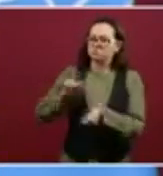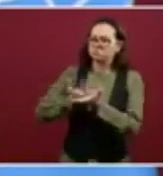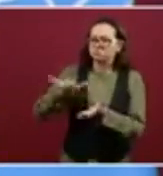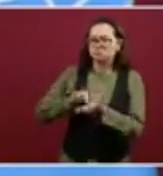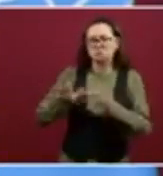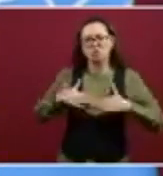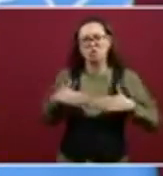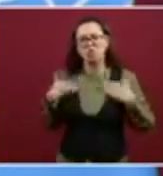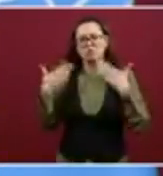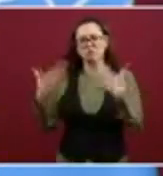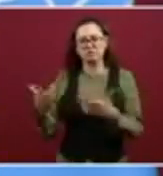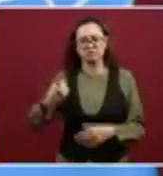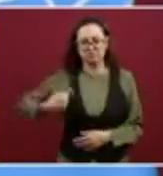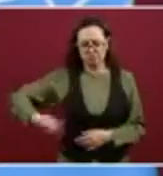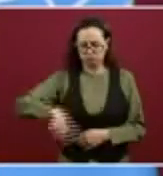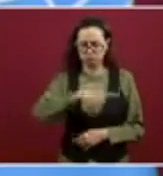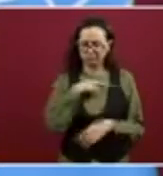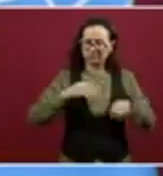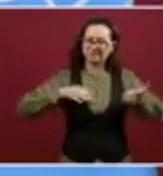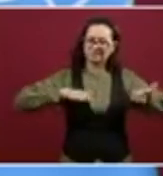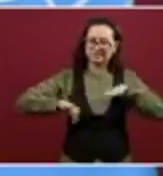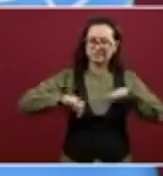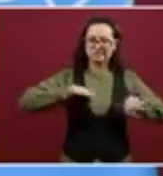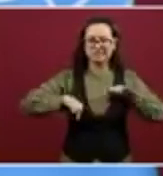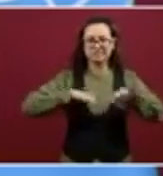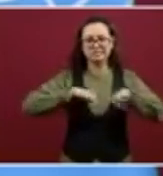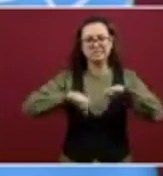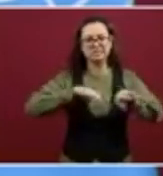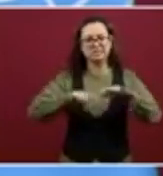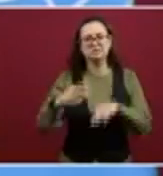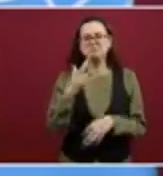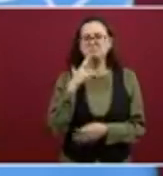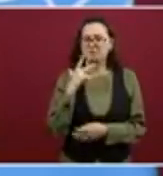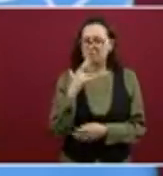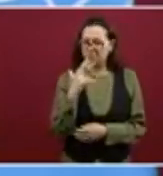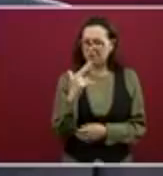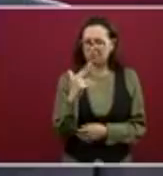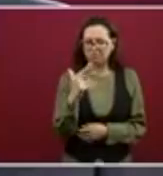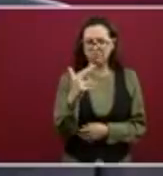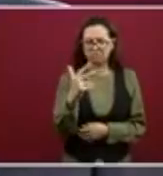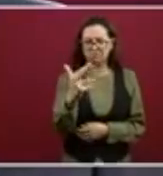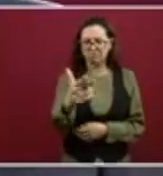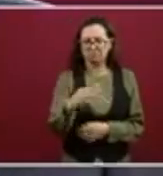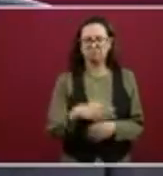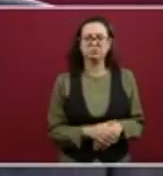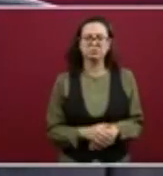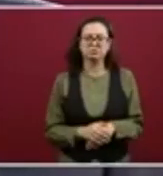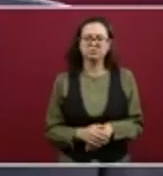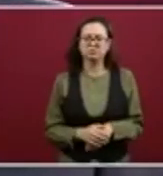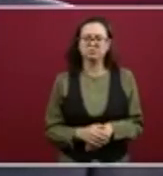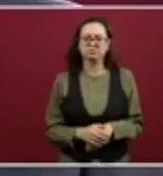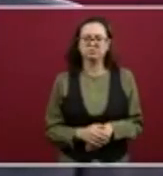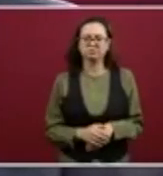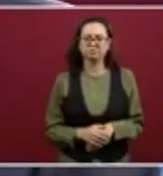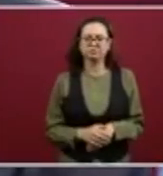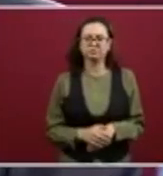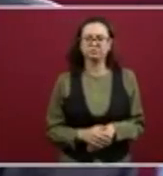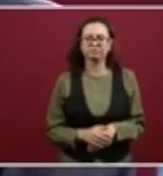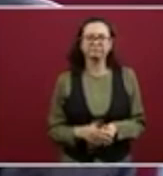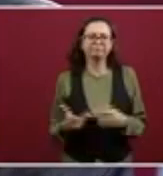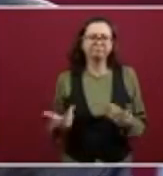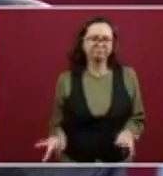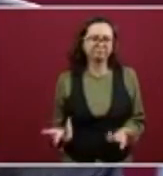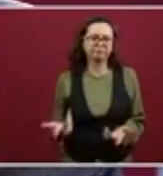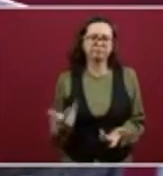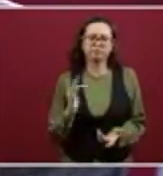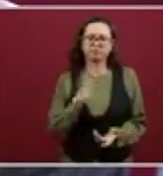para que las cosas mejoren. de manera especial en lo que tiene que ver